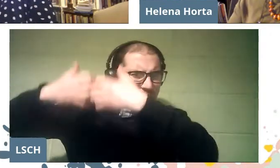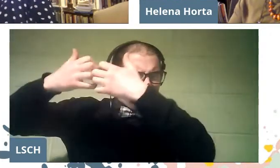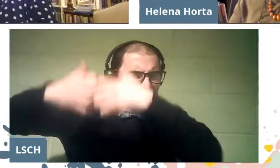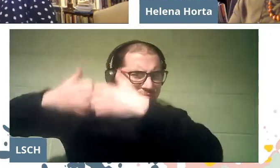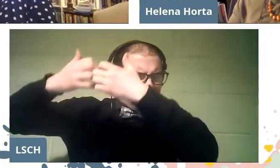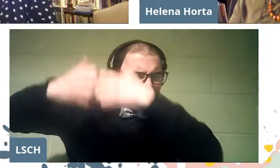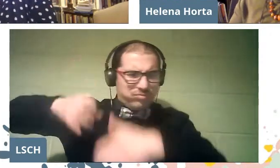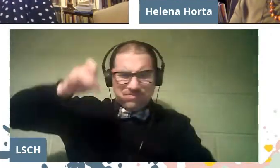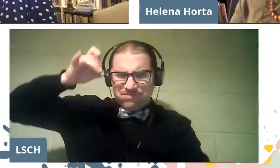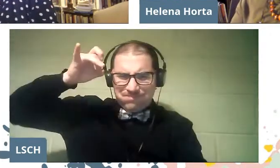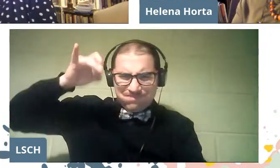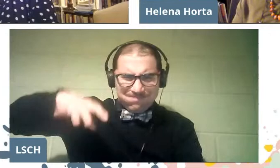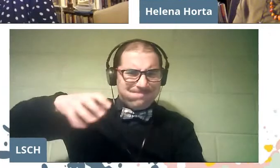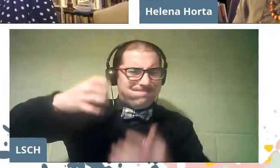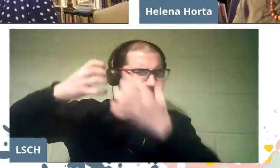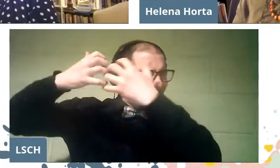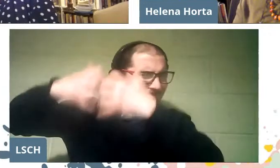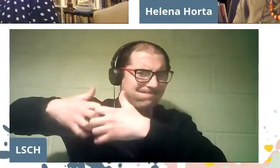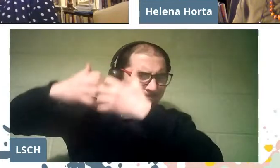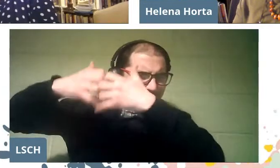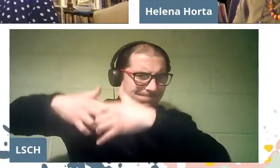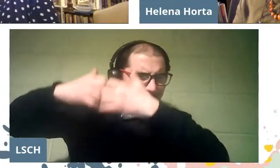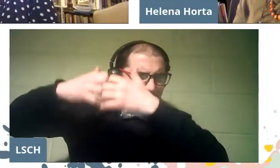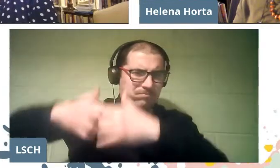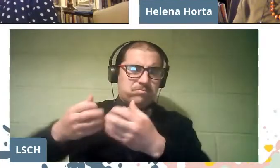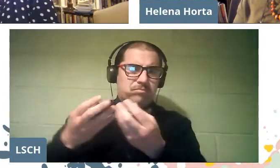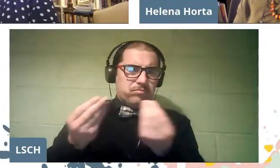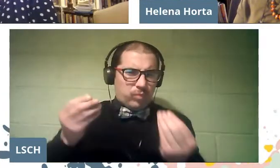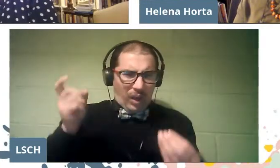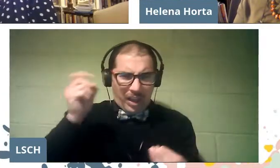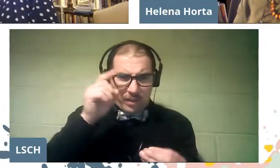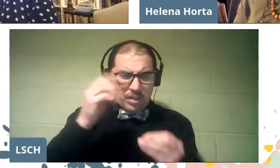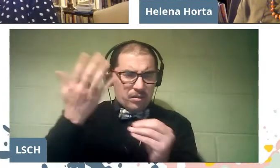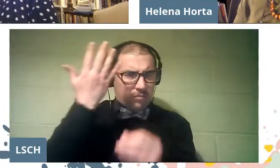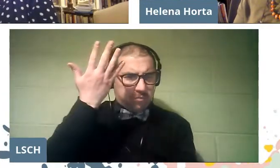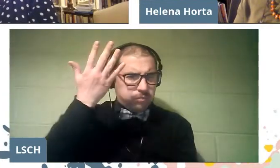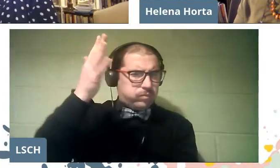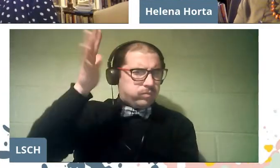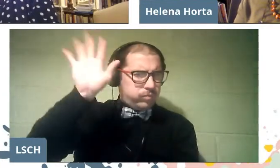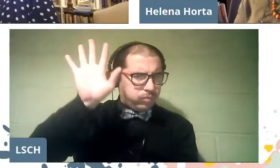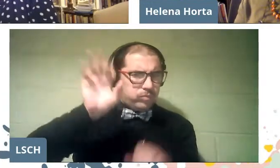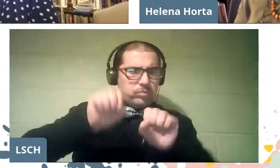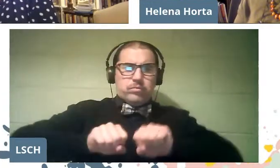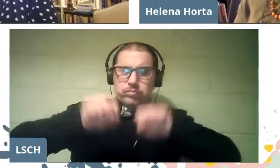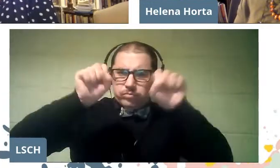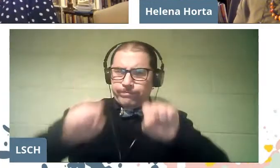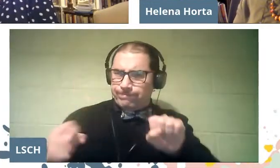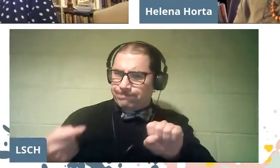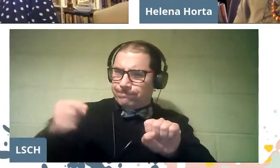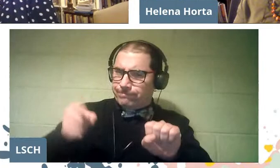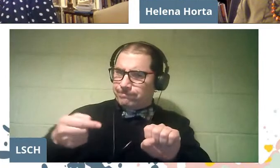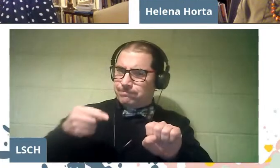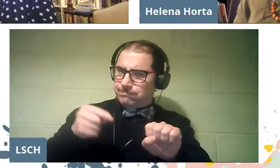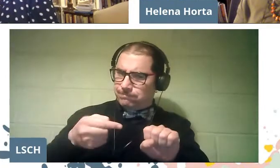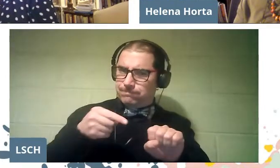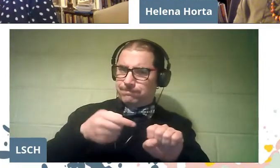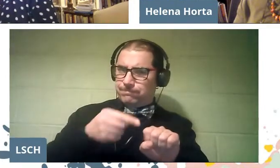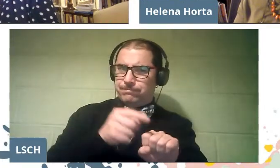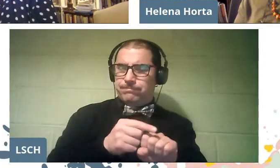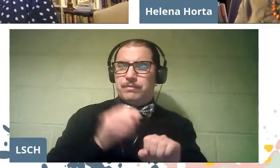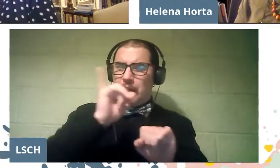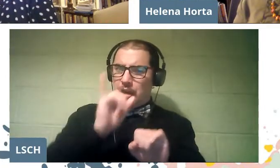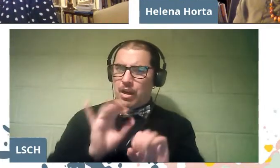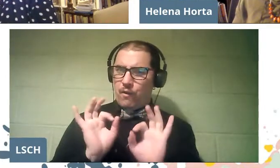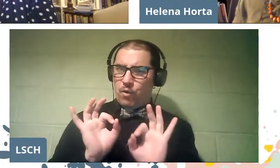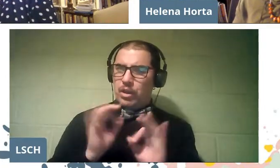sabiduría traspasada de generación en generación de cómo había que plasmar el icono específico y